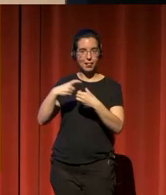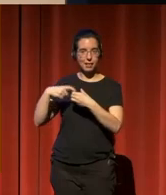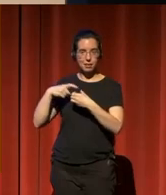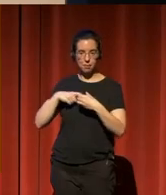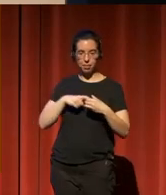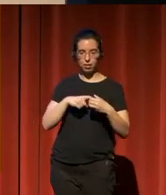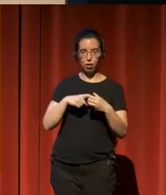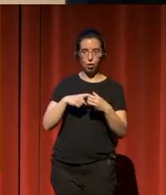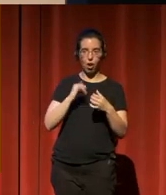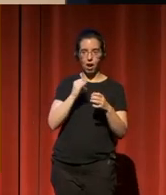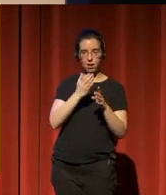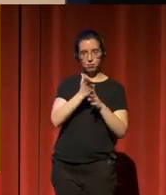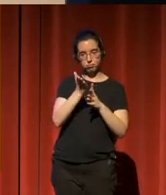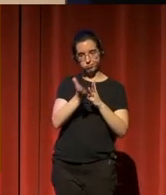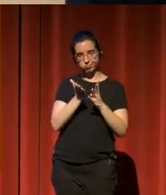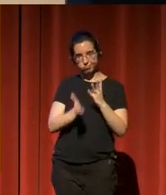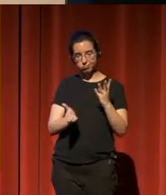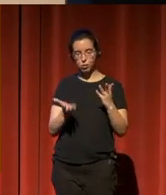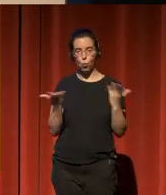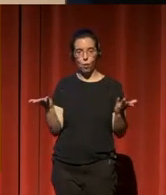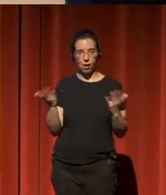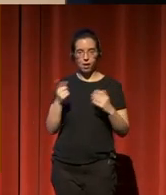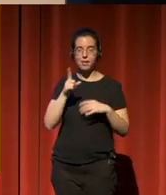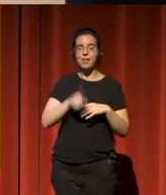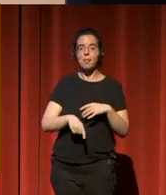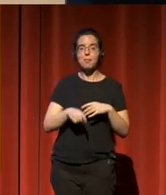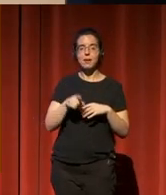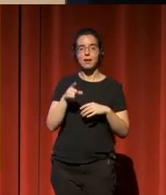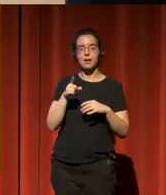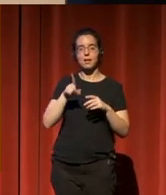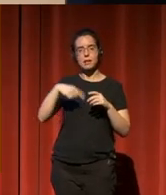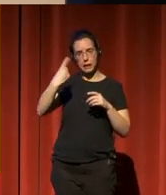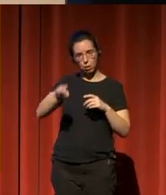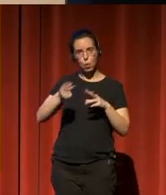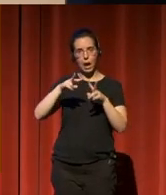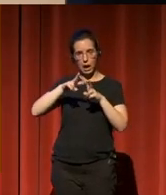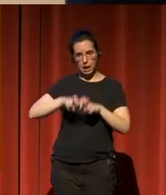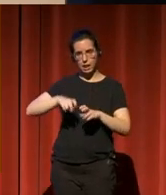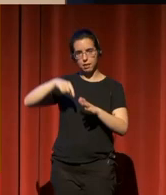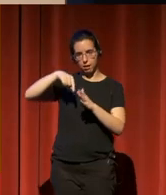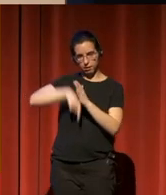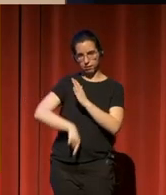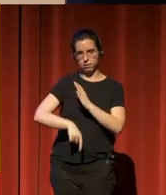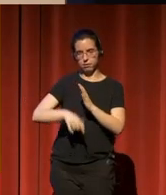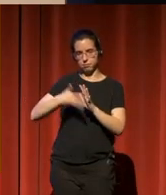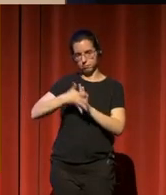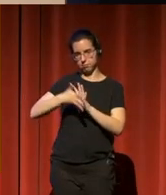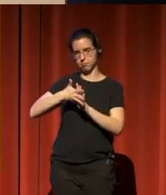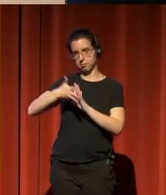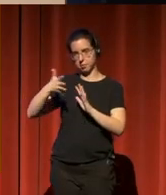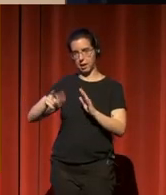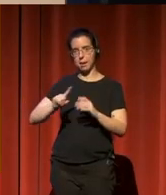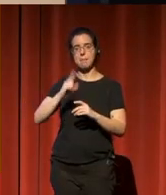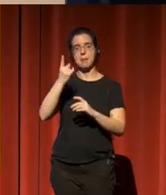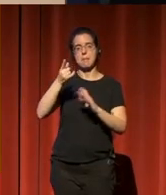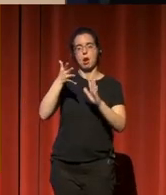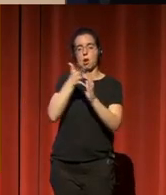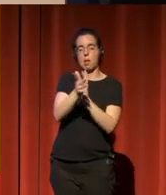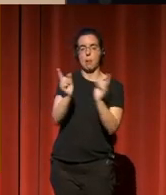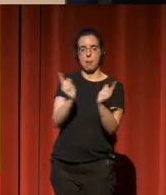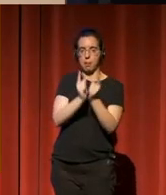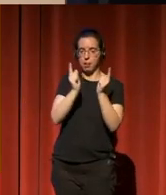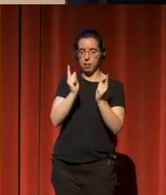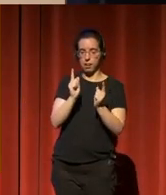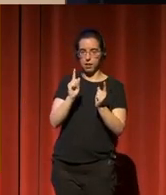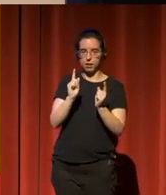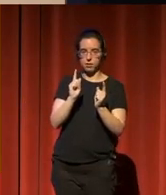identificadas eh posteriormente las analizaremos con un poquito más de profundidad es decir si primero las vamos a describir y